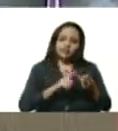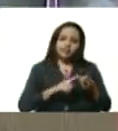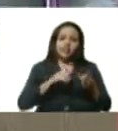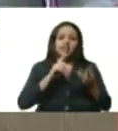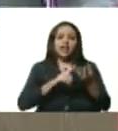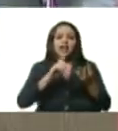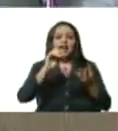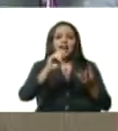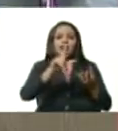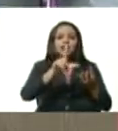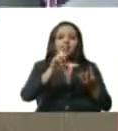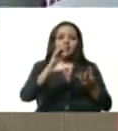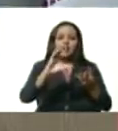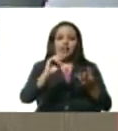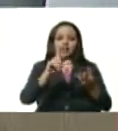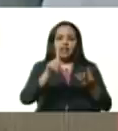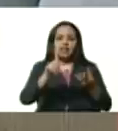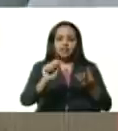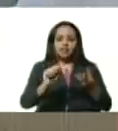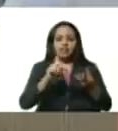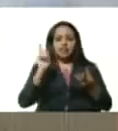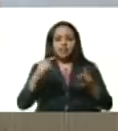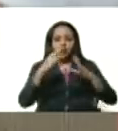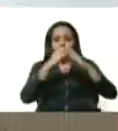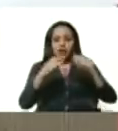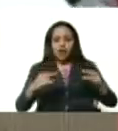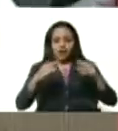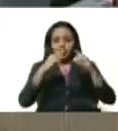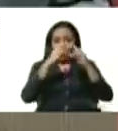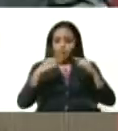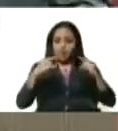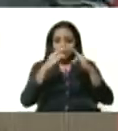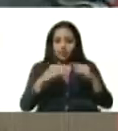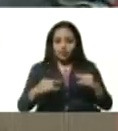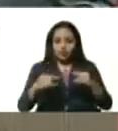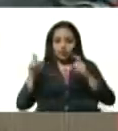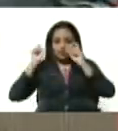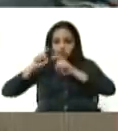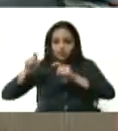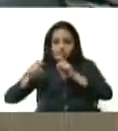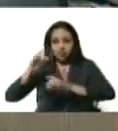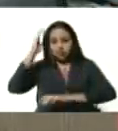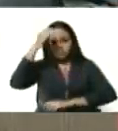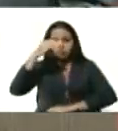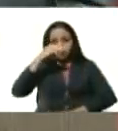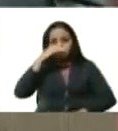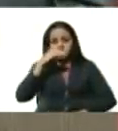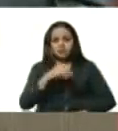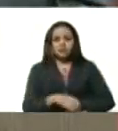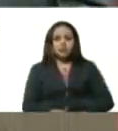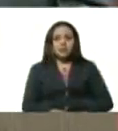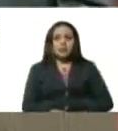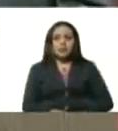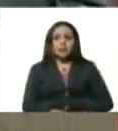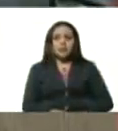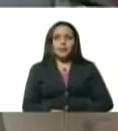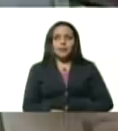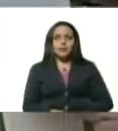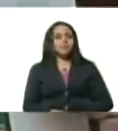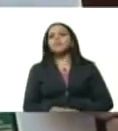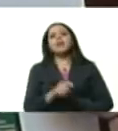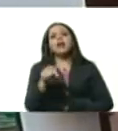los campamentos de entrenamiento en Río Hacha. Aquí, brevemente,